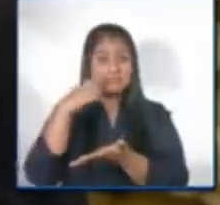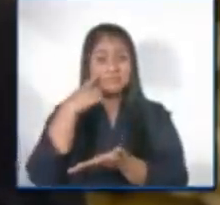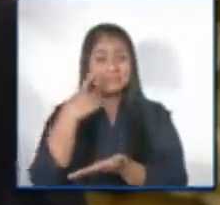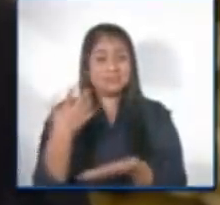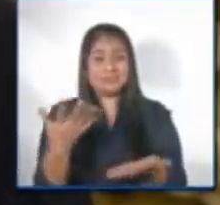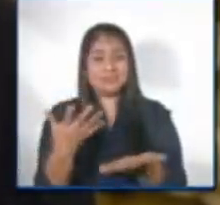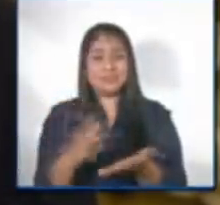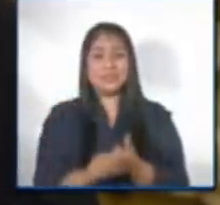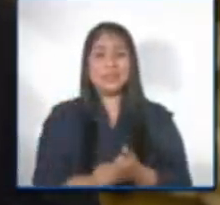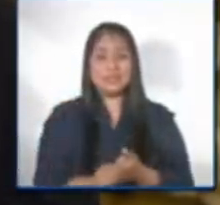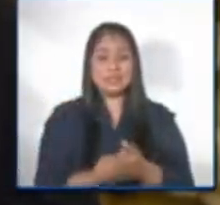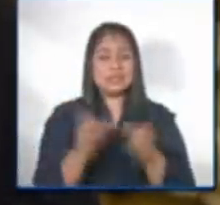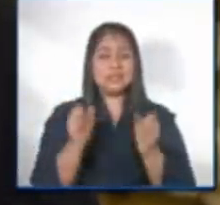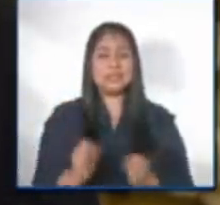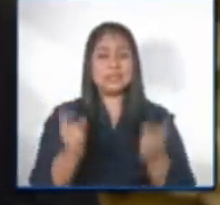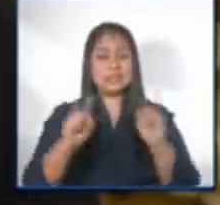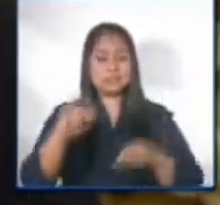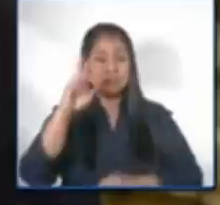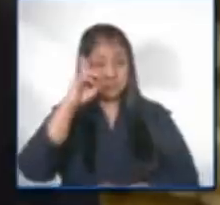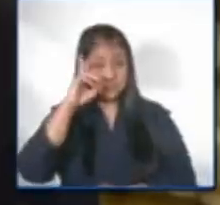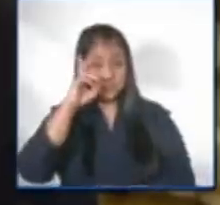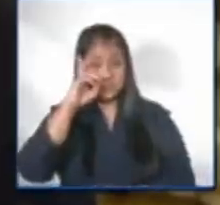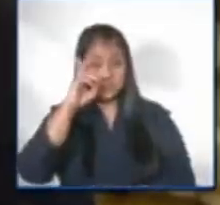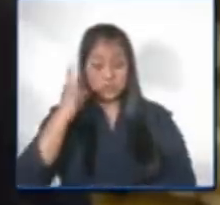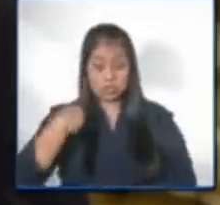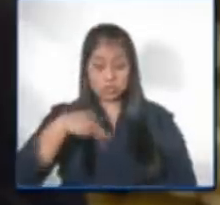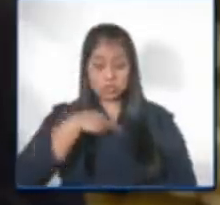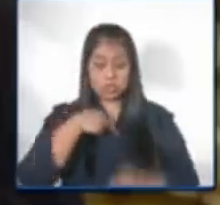Y recuerden, lo que hagamos,